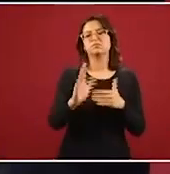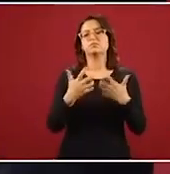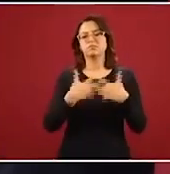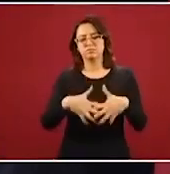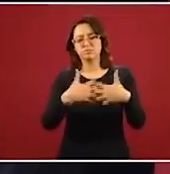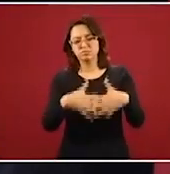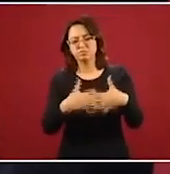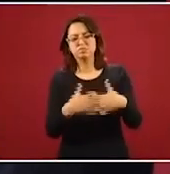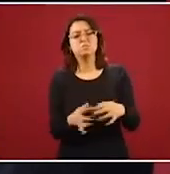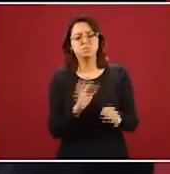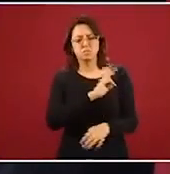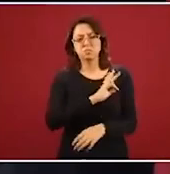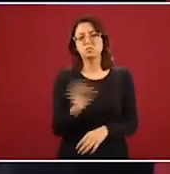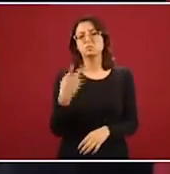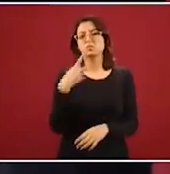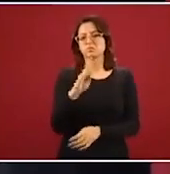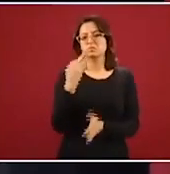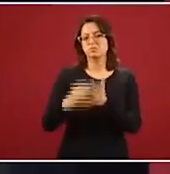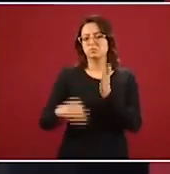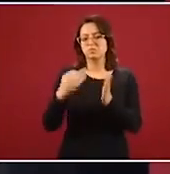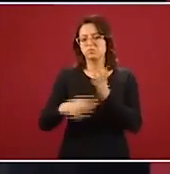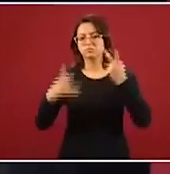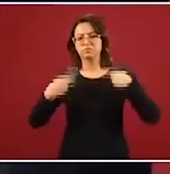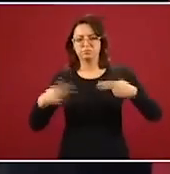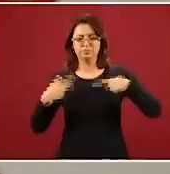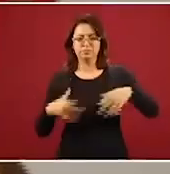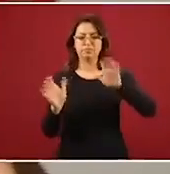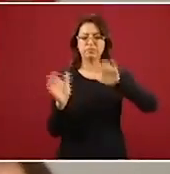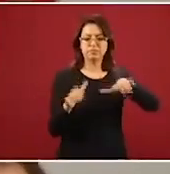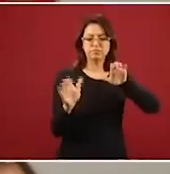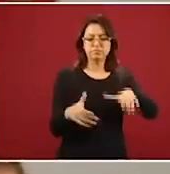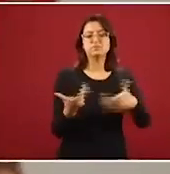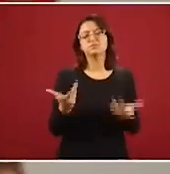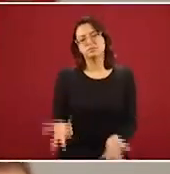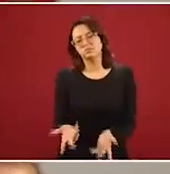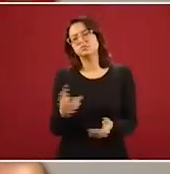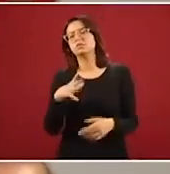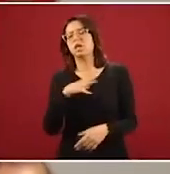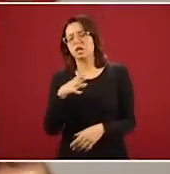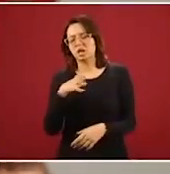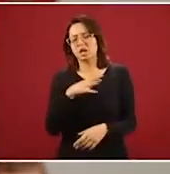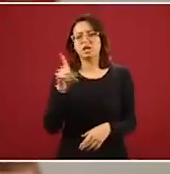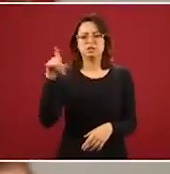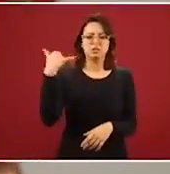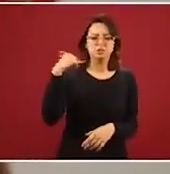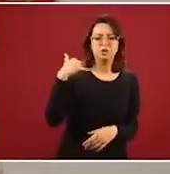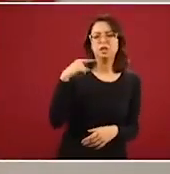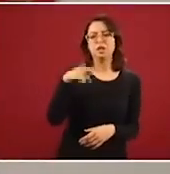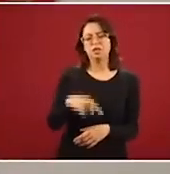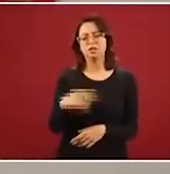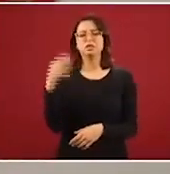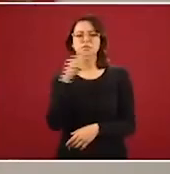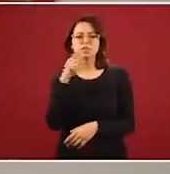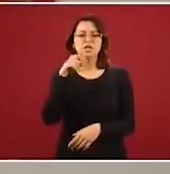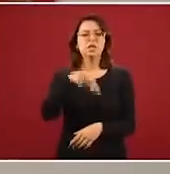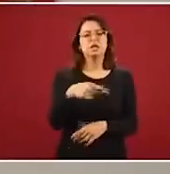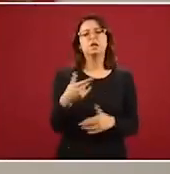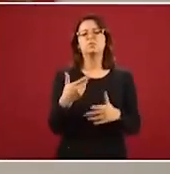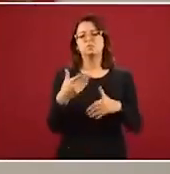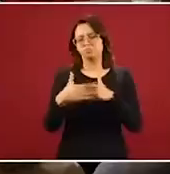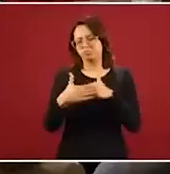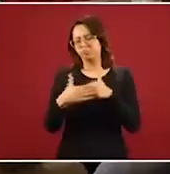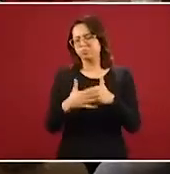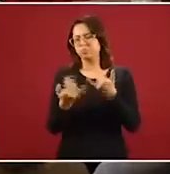faltaba personal, como el de Tecash o el de Mazatlán, y los iremos comentando conforme entren en operación. Durante